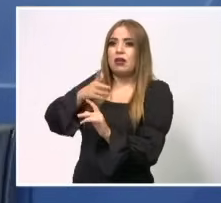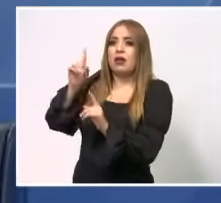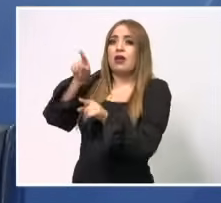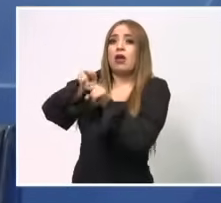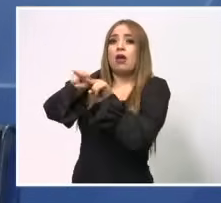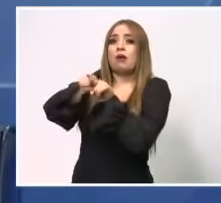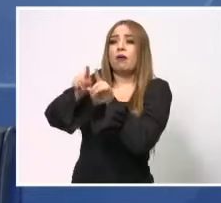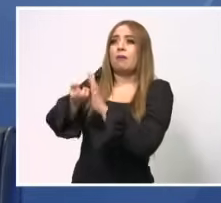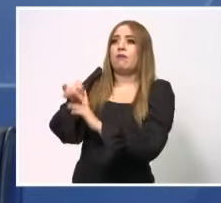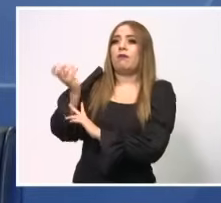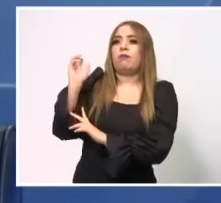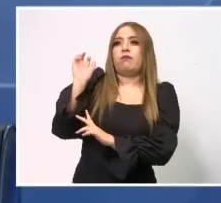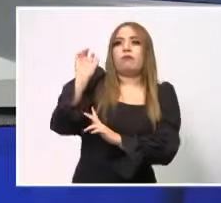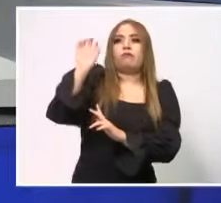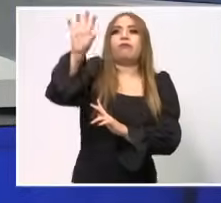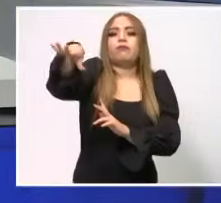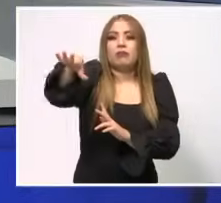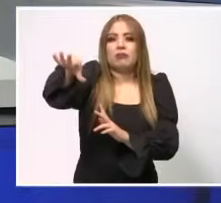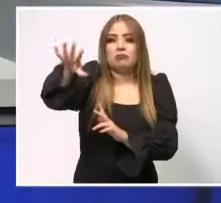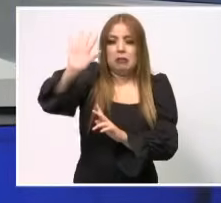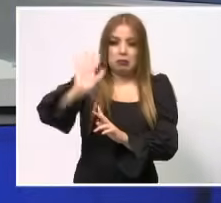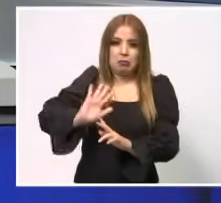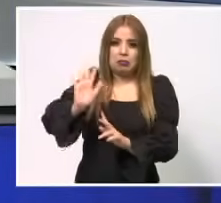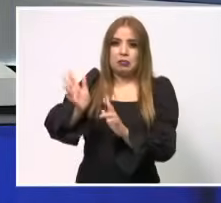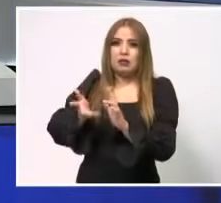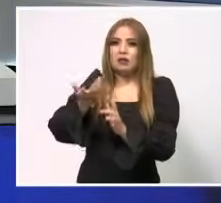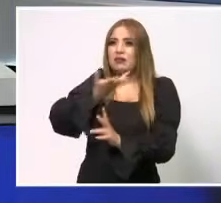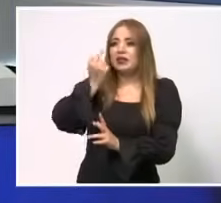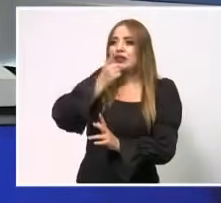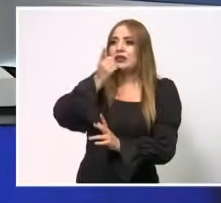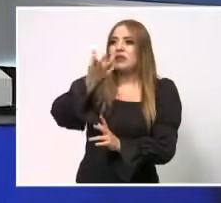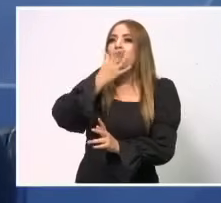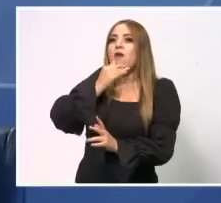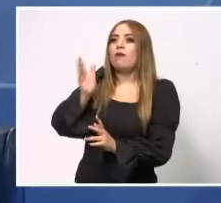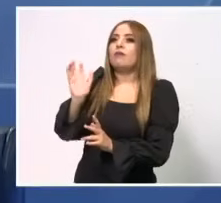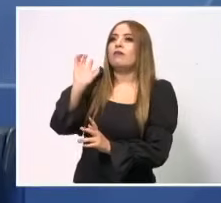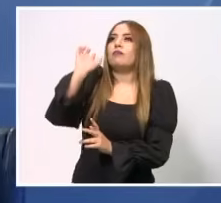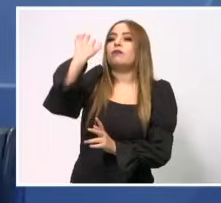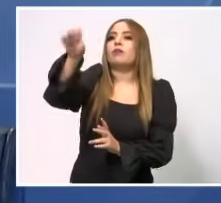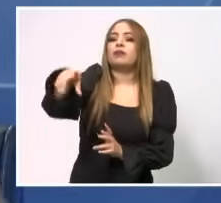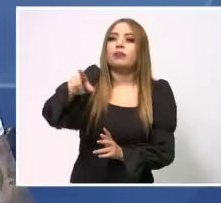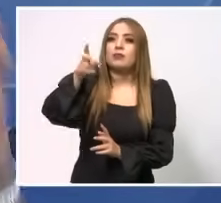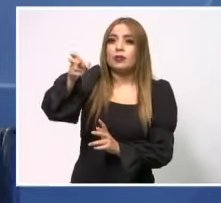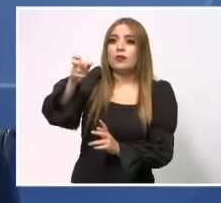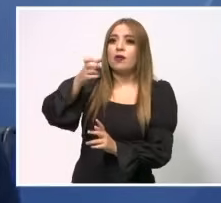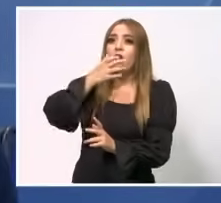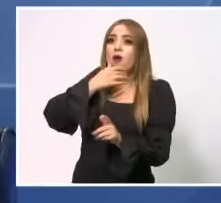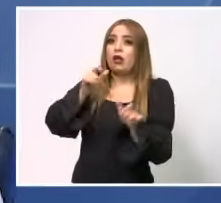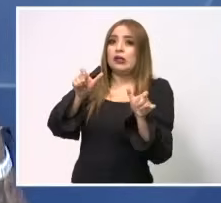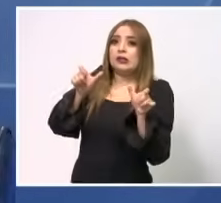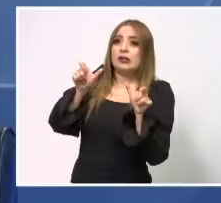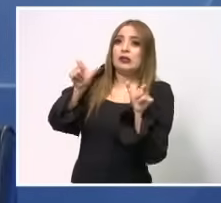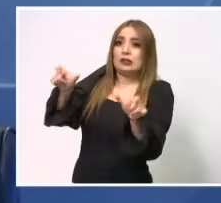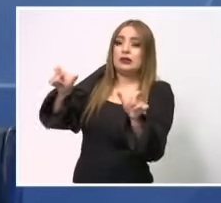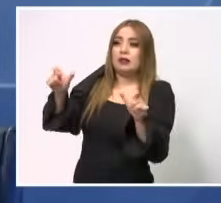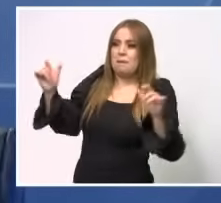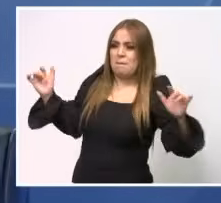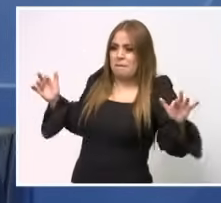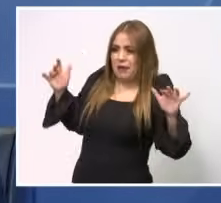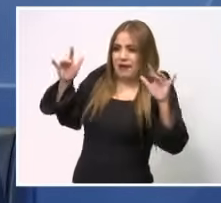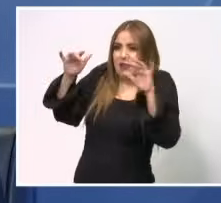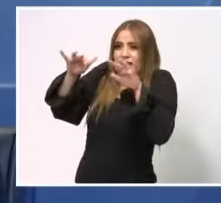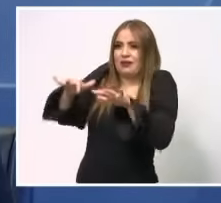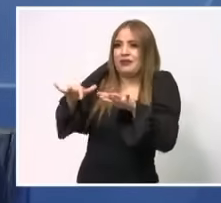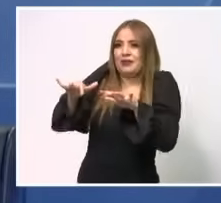le arroja al señor porque no sé qué dijo el señor entonces en eso la seguridad llega y